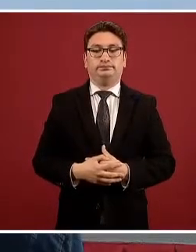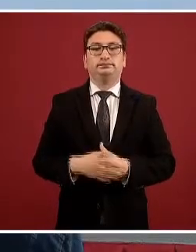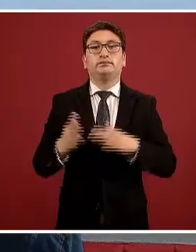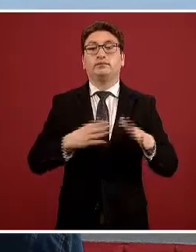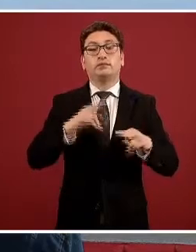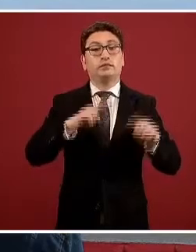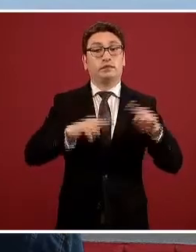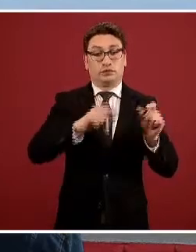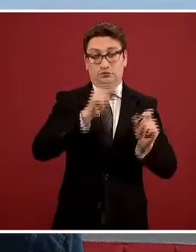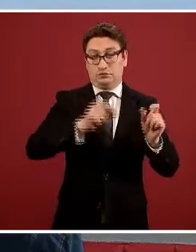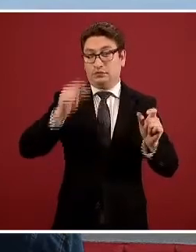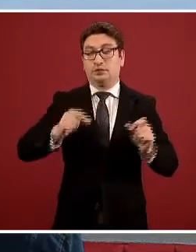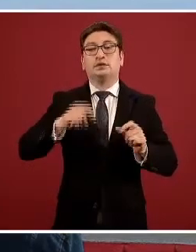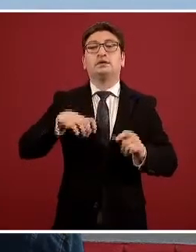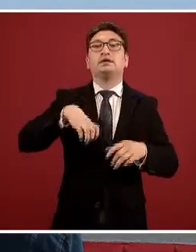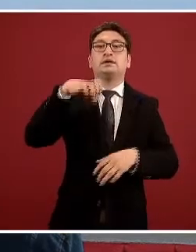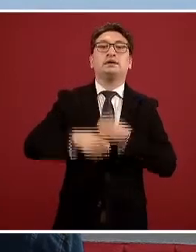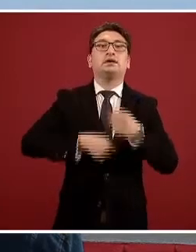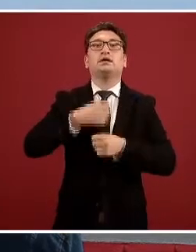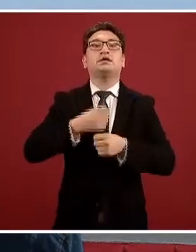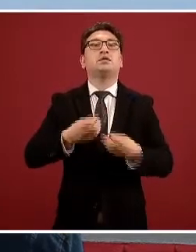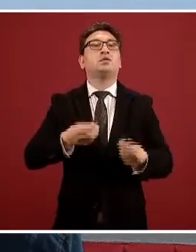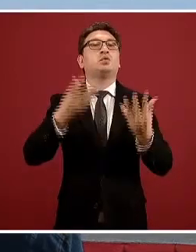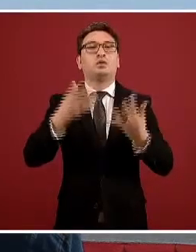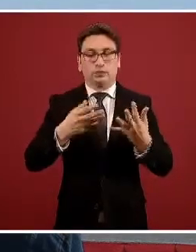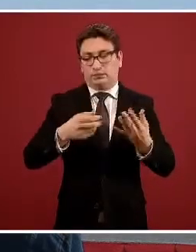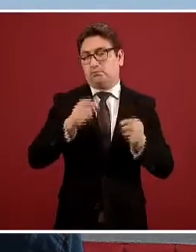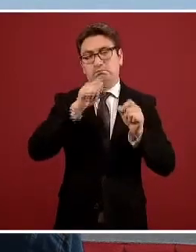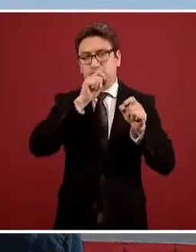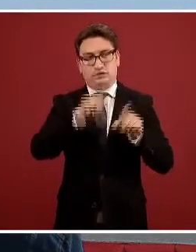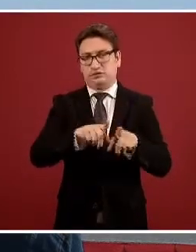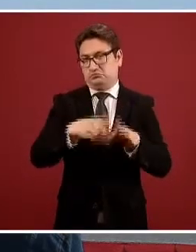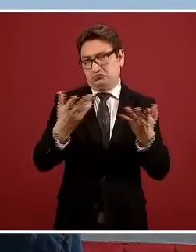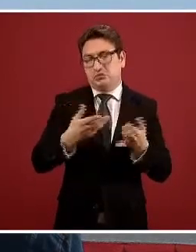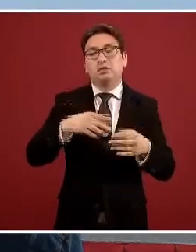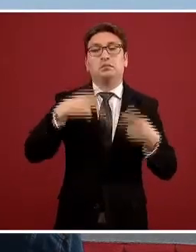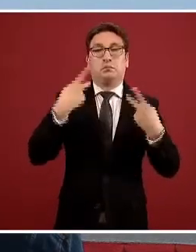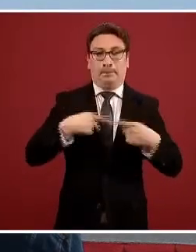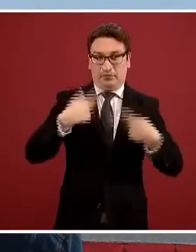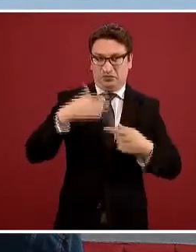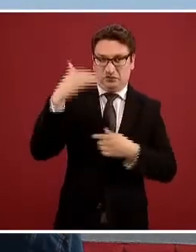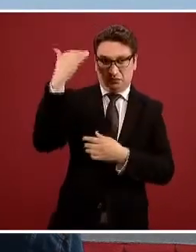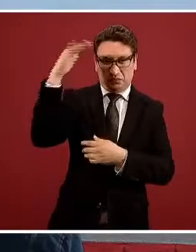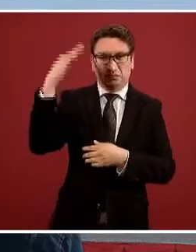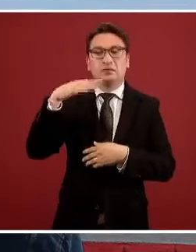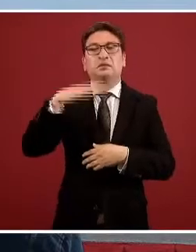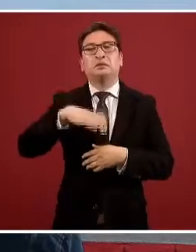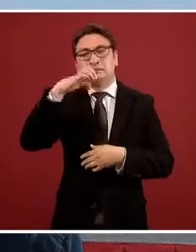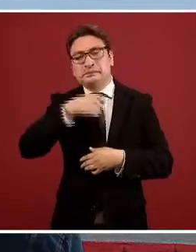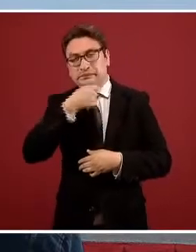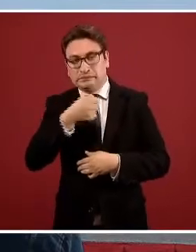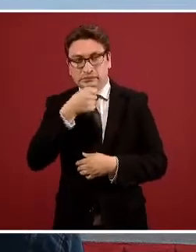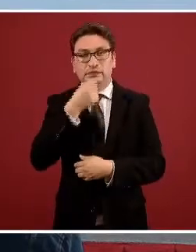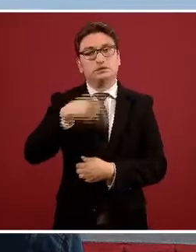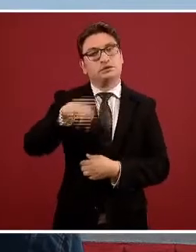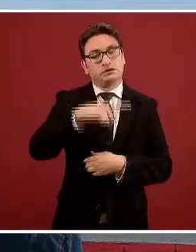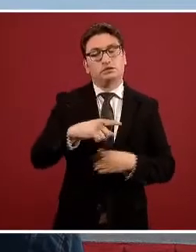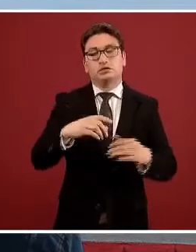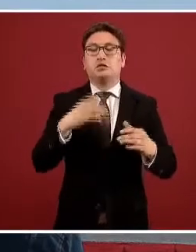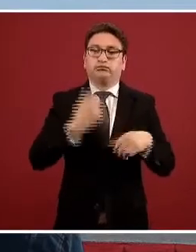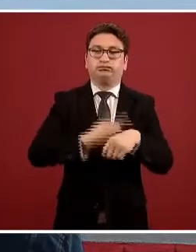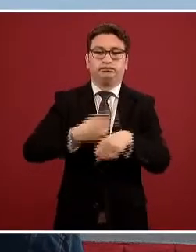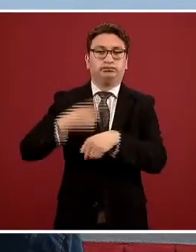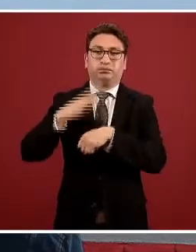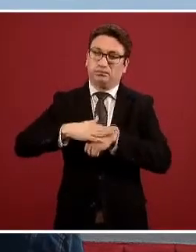La distribución por edad, mismo mensaje. Las personas adultas mayores tienen una mayor proporción de casos o